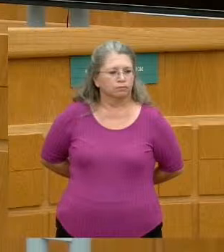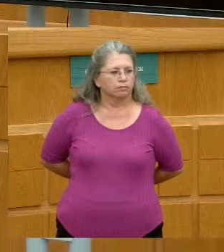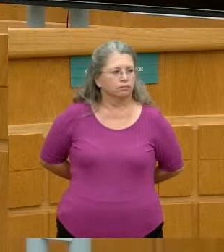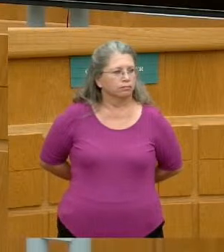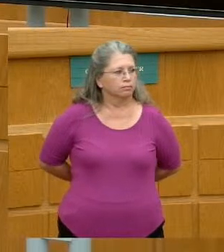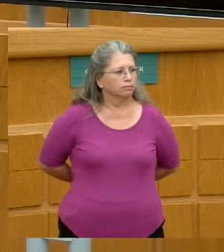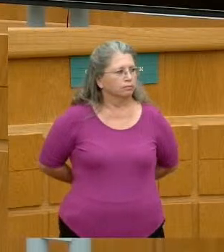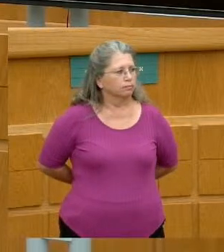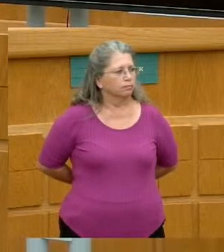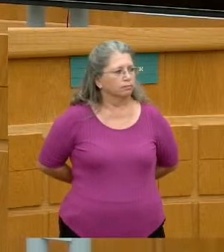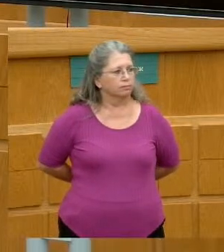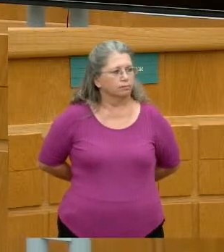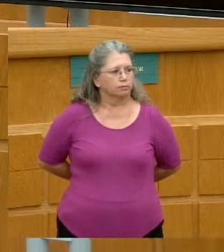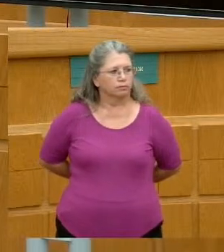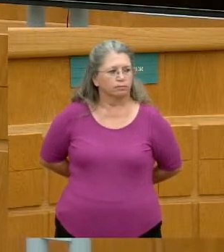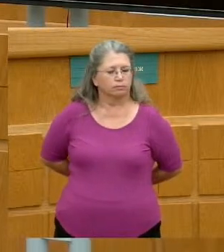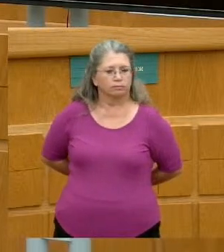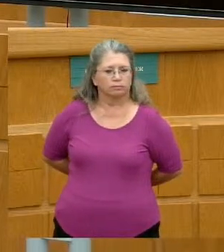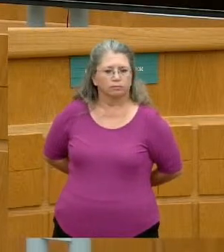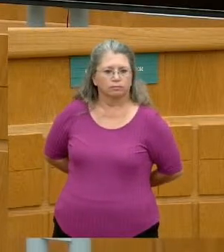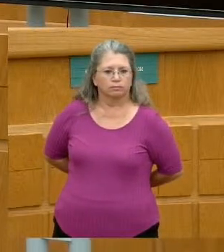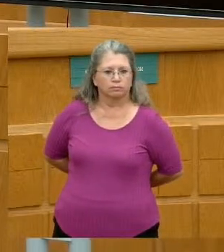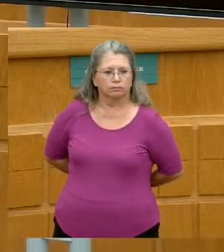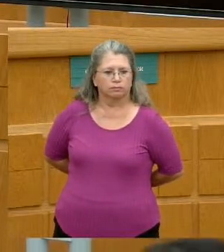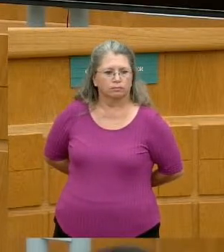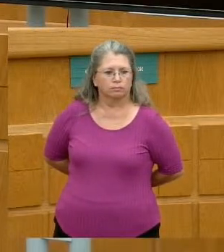en público.